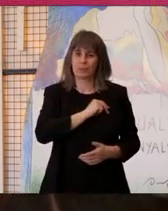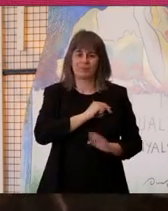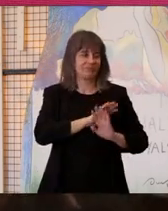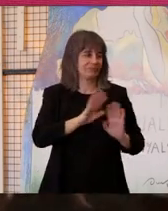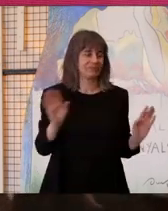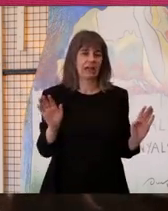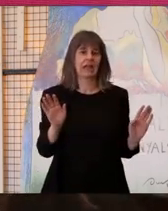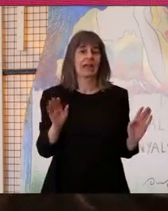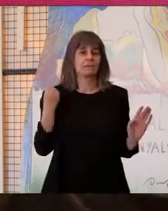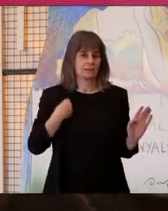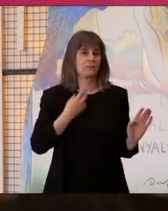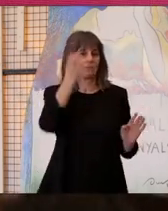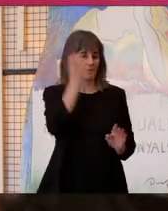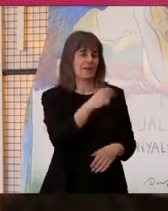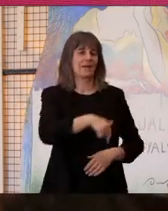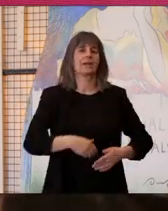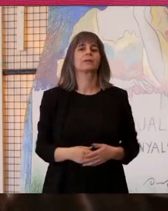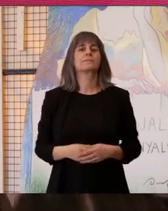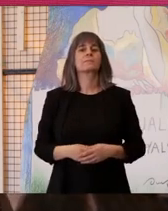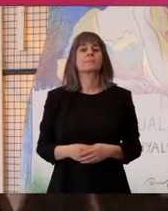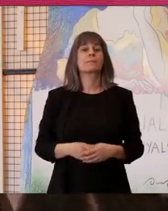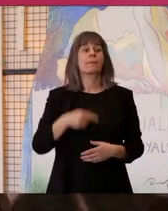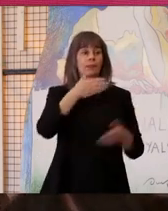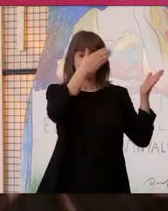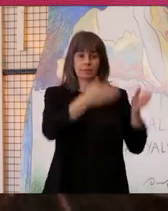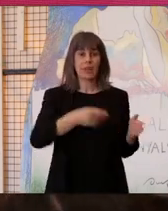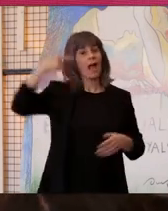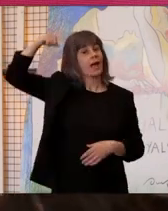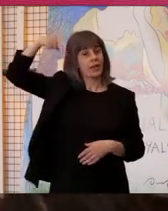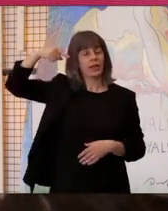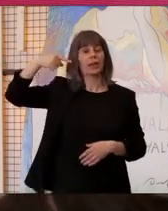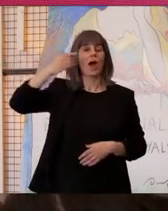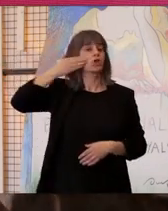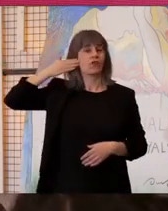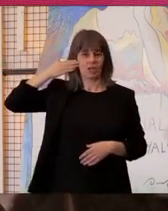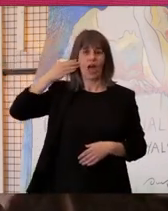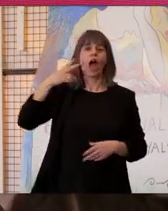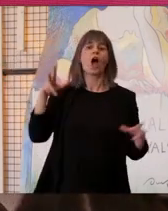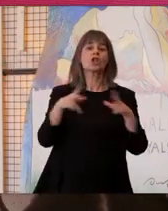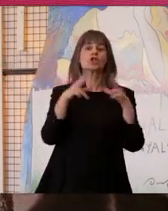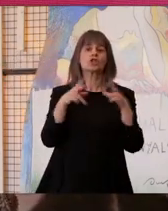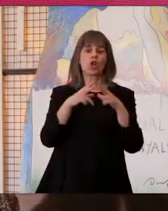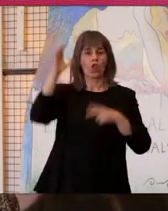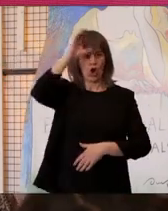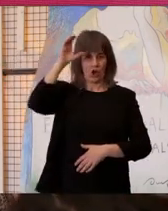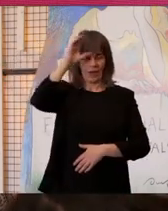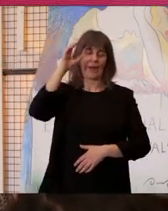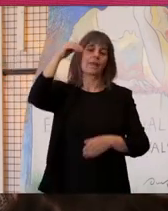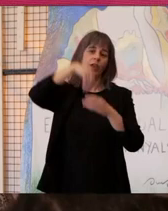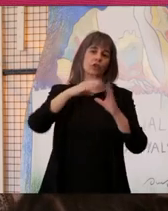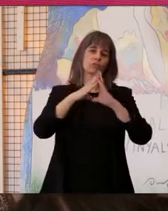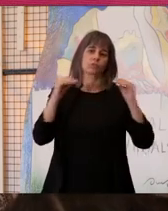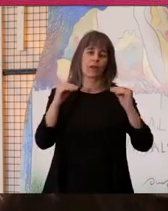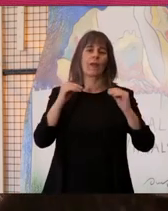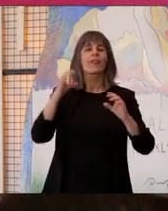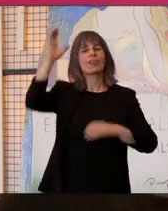Inés alberdi esté hoy aquí Inés es catedrático honorífica de sociología en la facultad de ciencias políticas